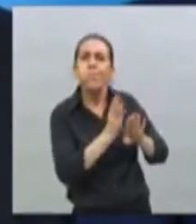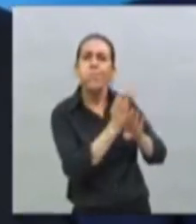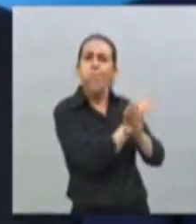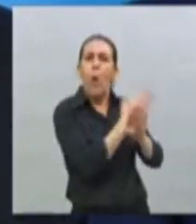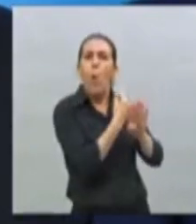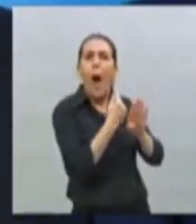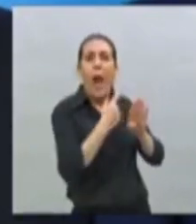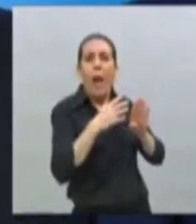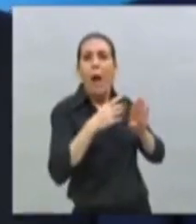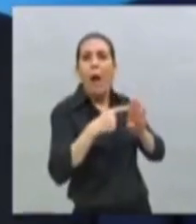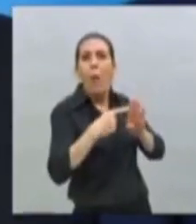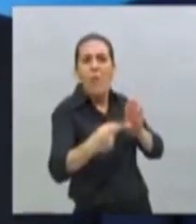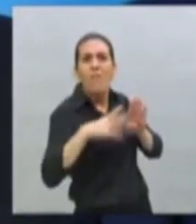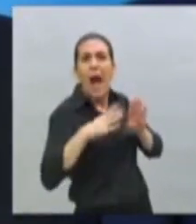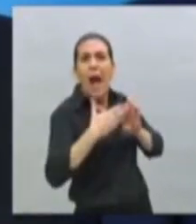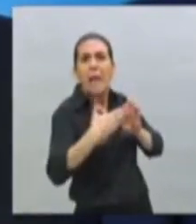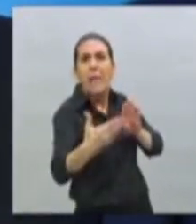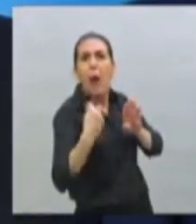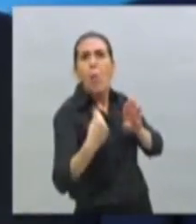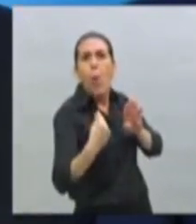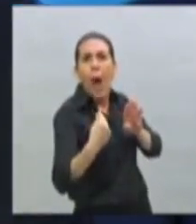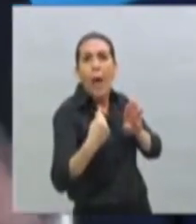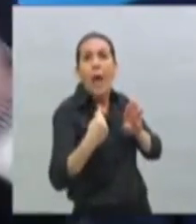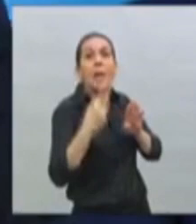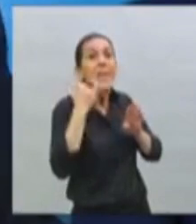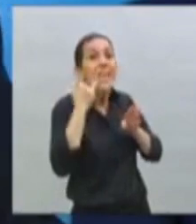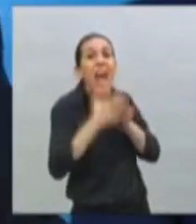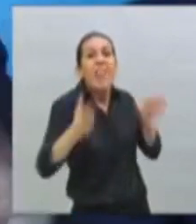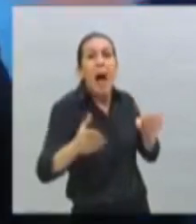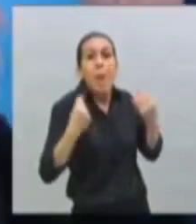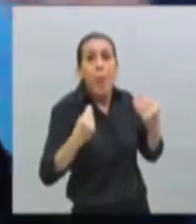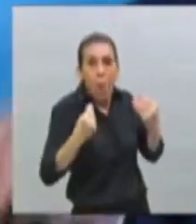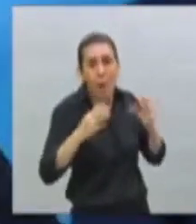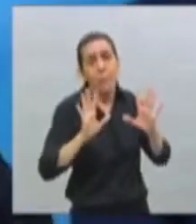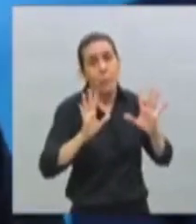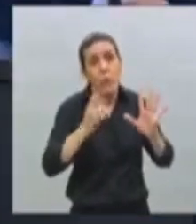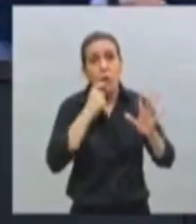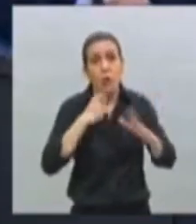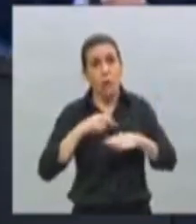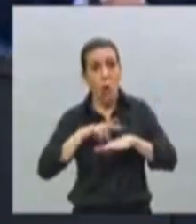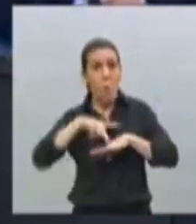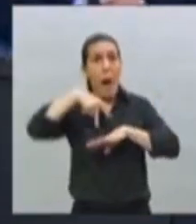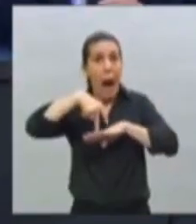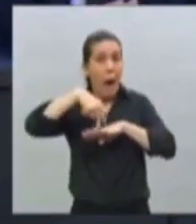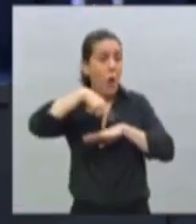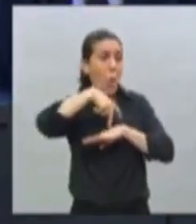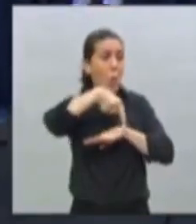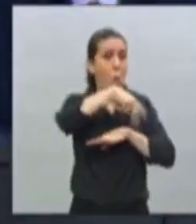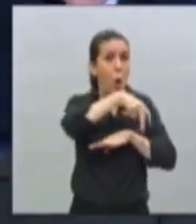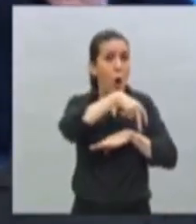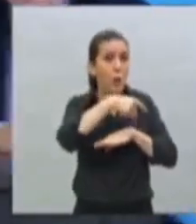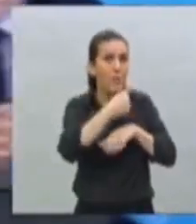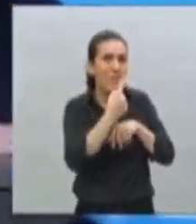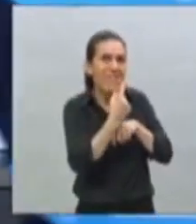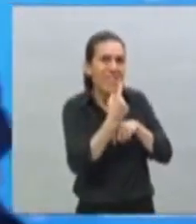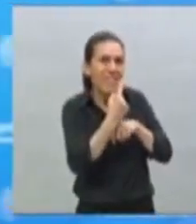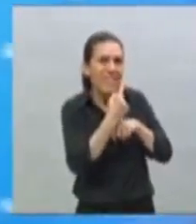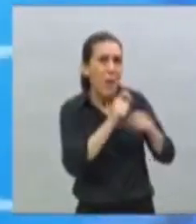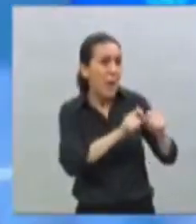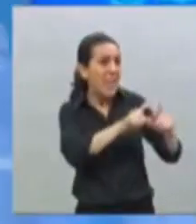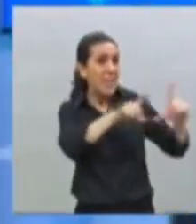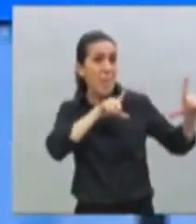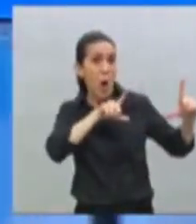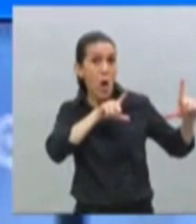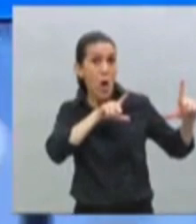hacer y cómo es la etapa que se avecina. Así que, si me permiten, me paro, voy un segundo hasta el monitor